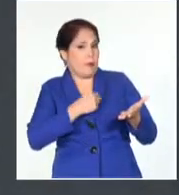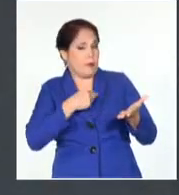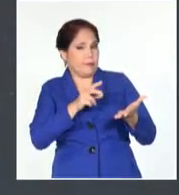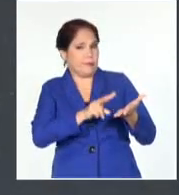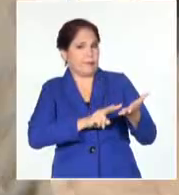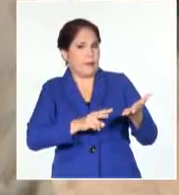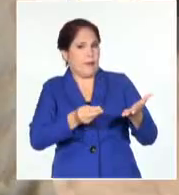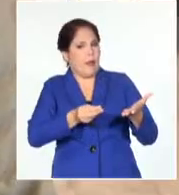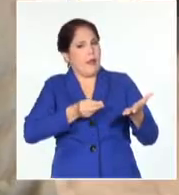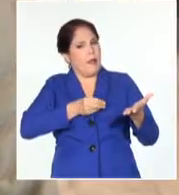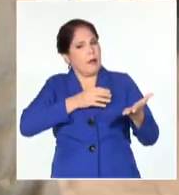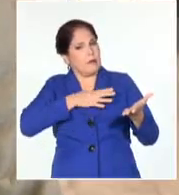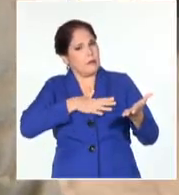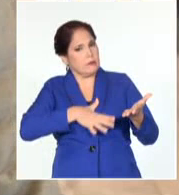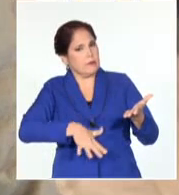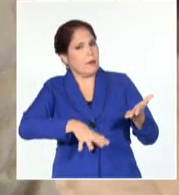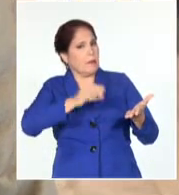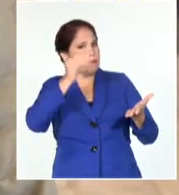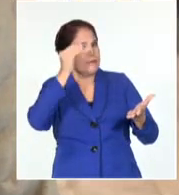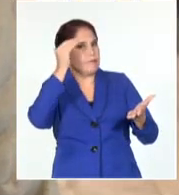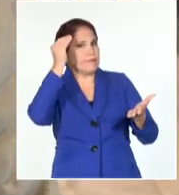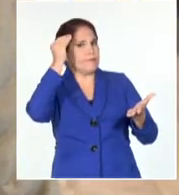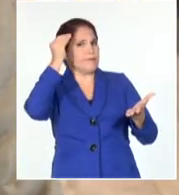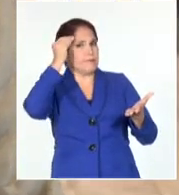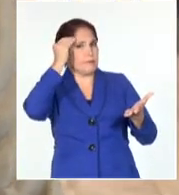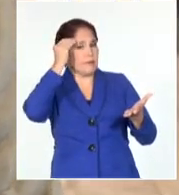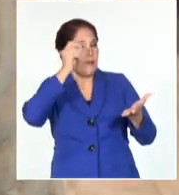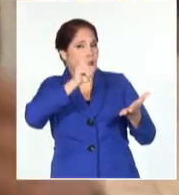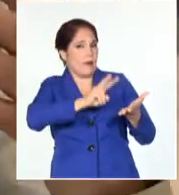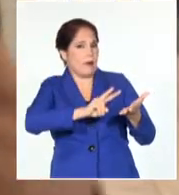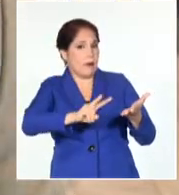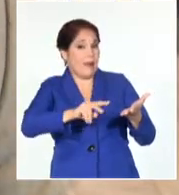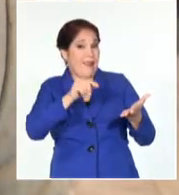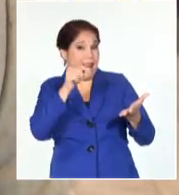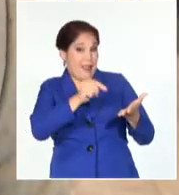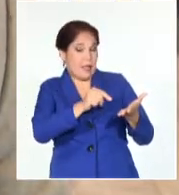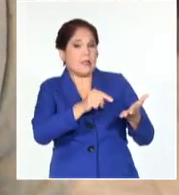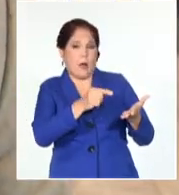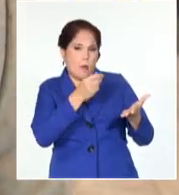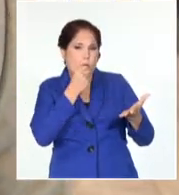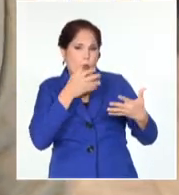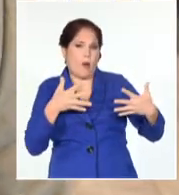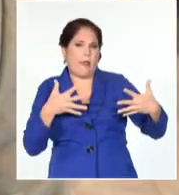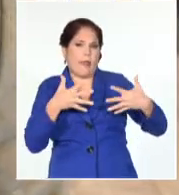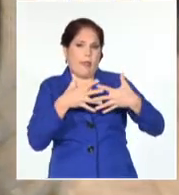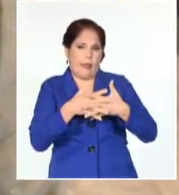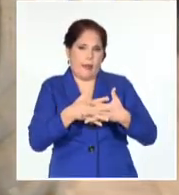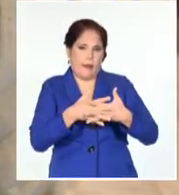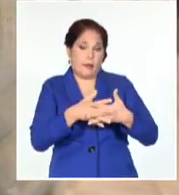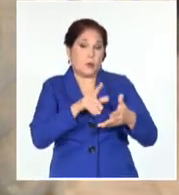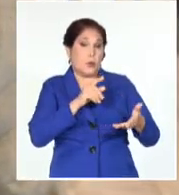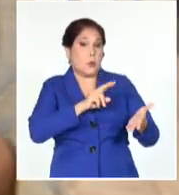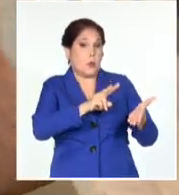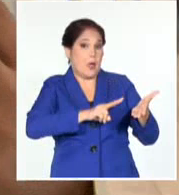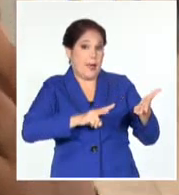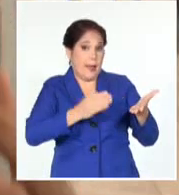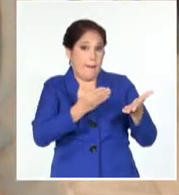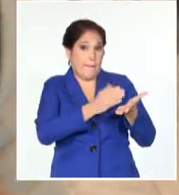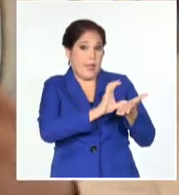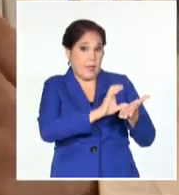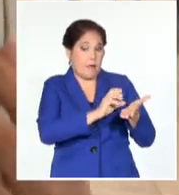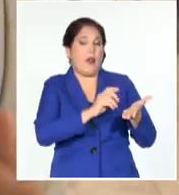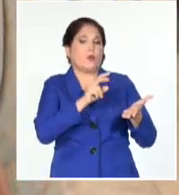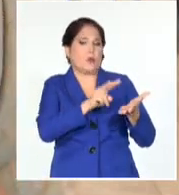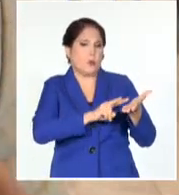que nos nutre, porque se trata también de cómo la Biblia es capaz de unirnos, cómo la Biblia es capaz de ser un instrumento